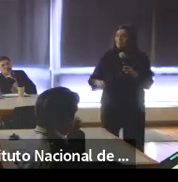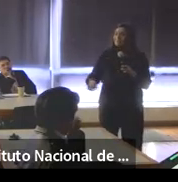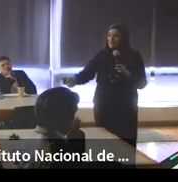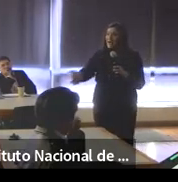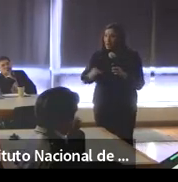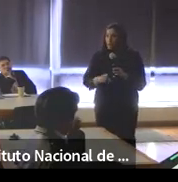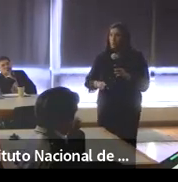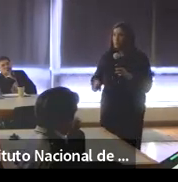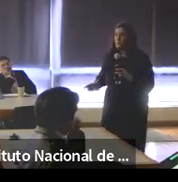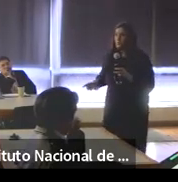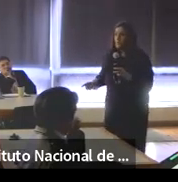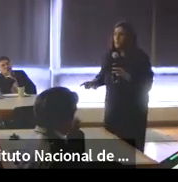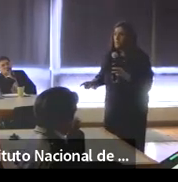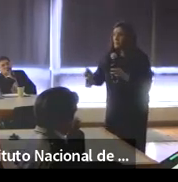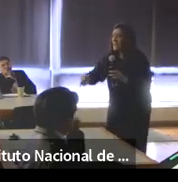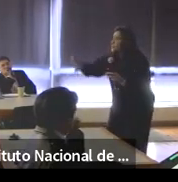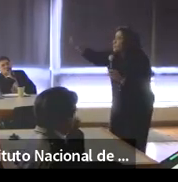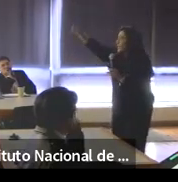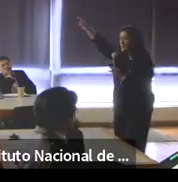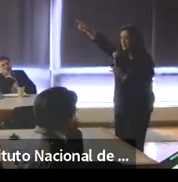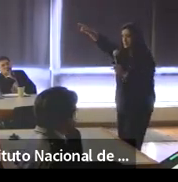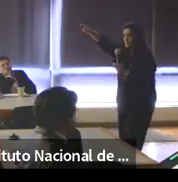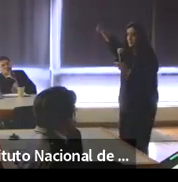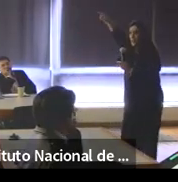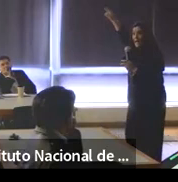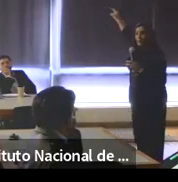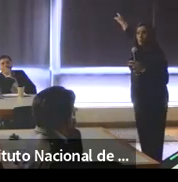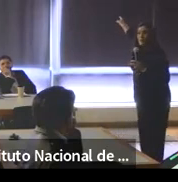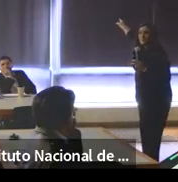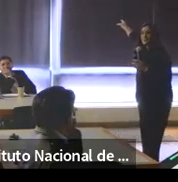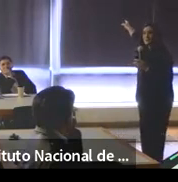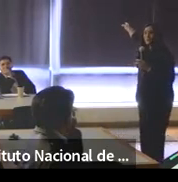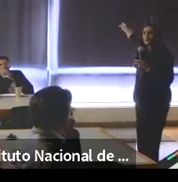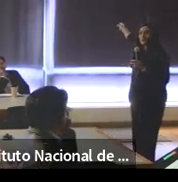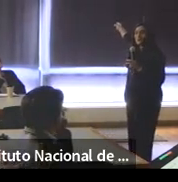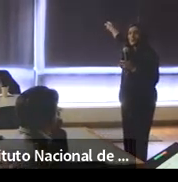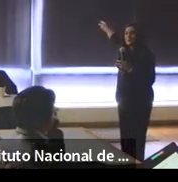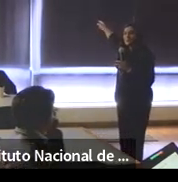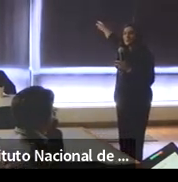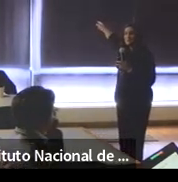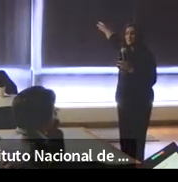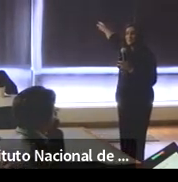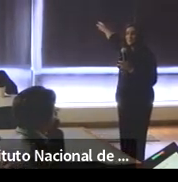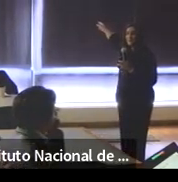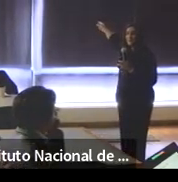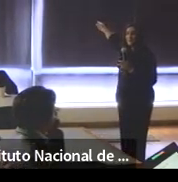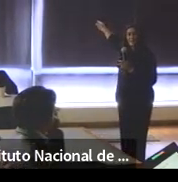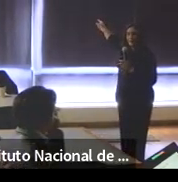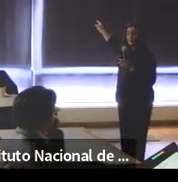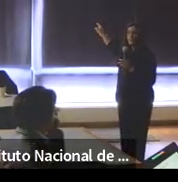un equipo de trabajo que te ayude a cumplir esos otros dos objetivos